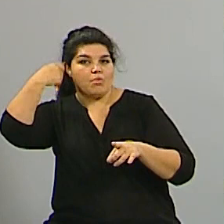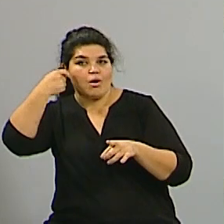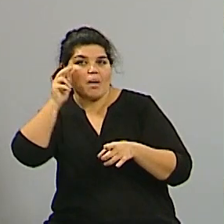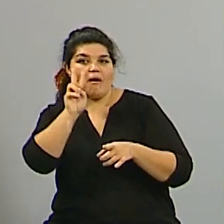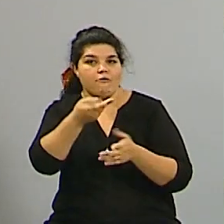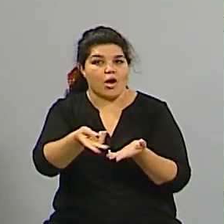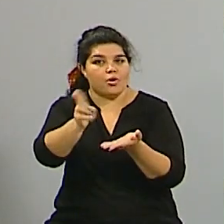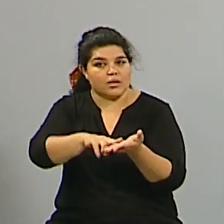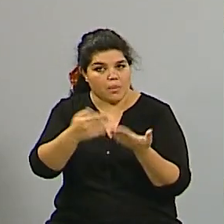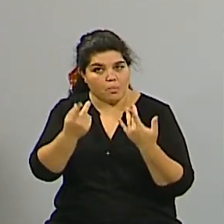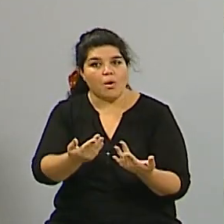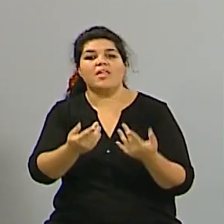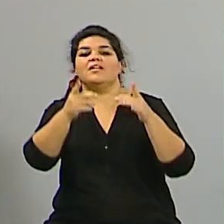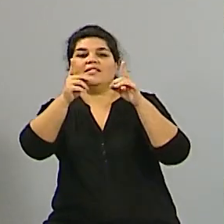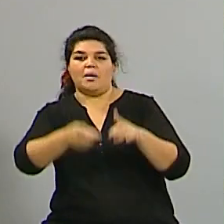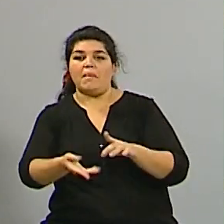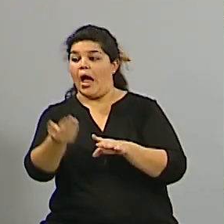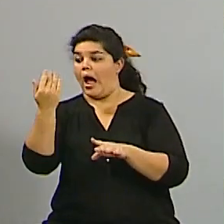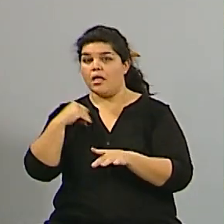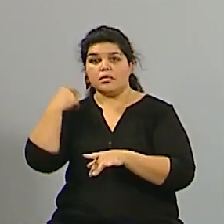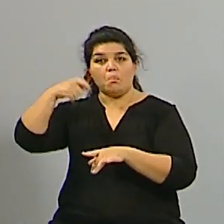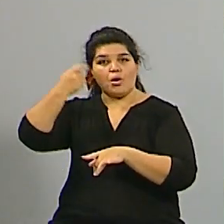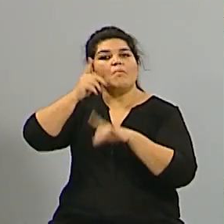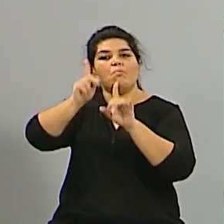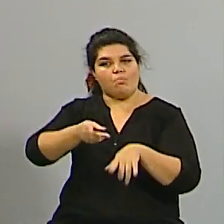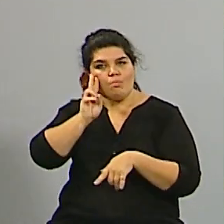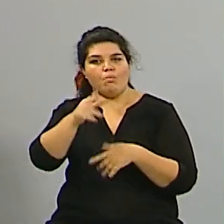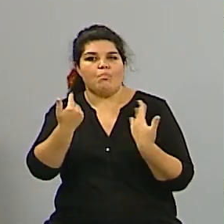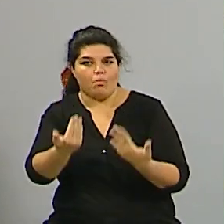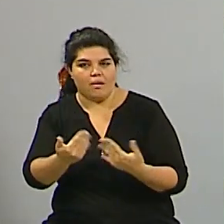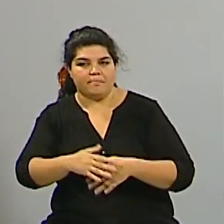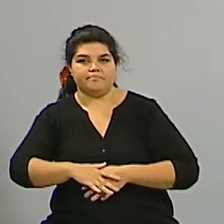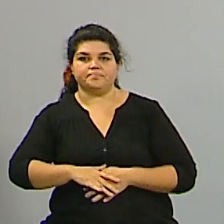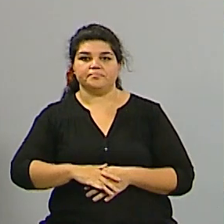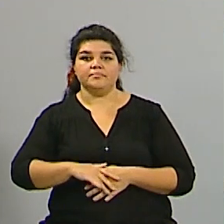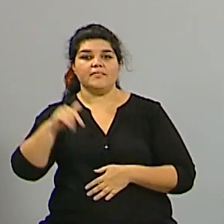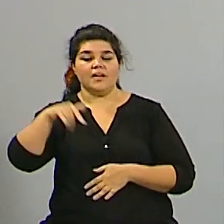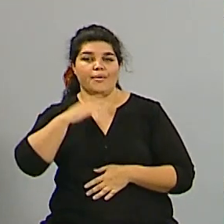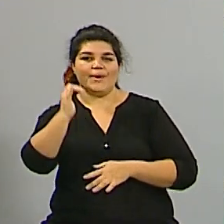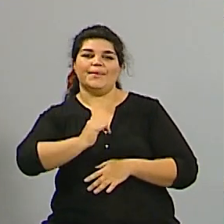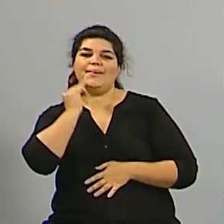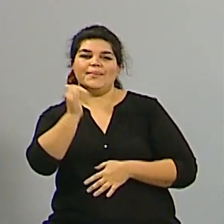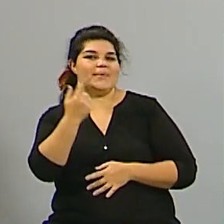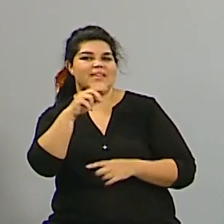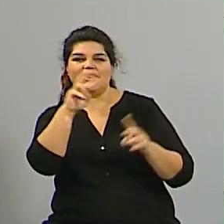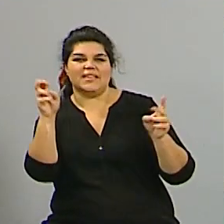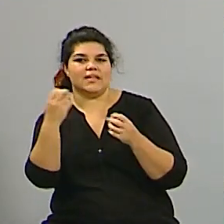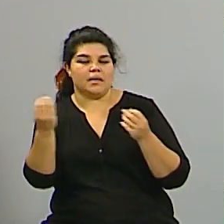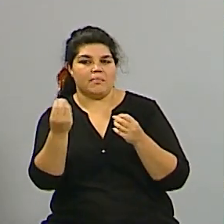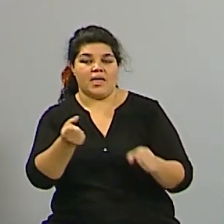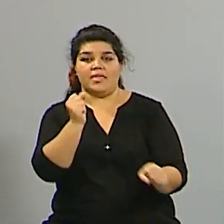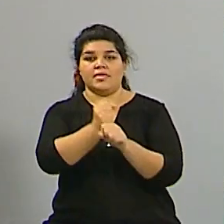todos los programas que quieran de las temporadas anteriores. Bueno, dijimos que íbamos a hablar del tema mercado